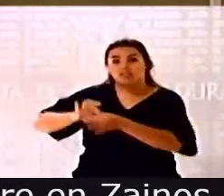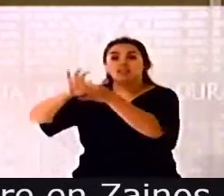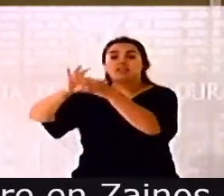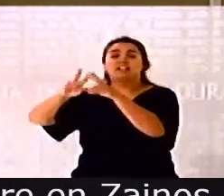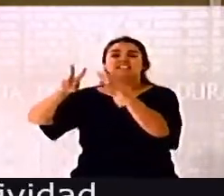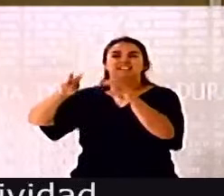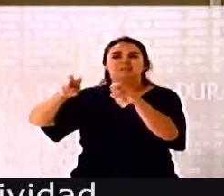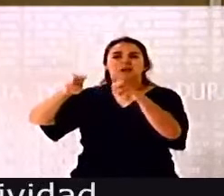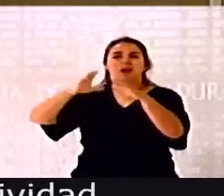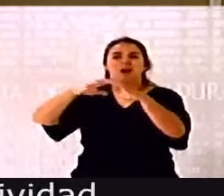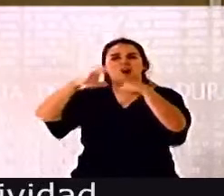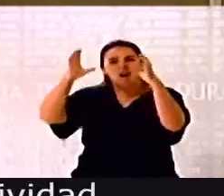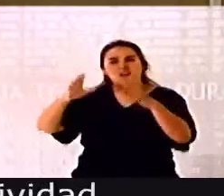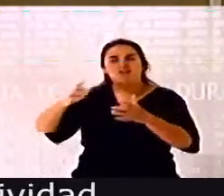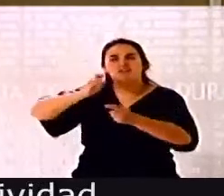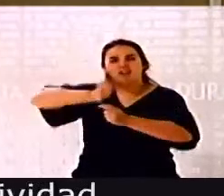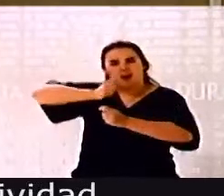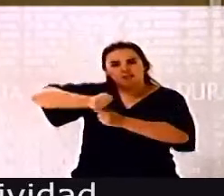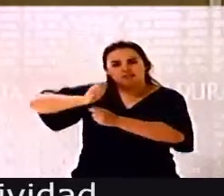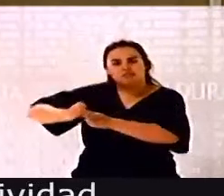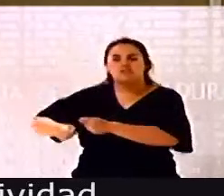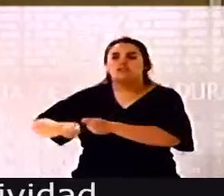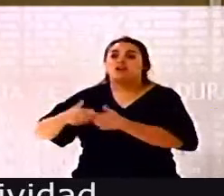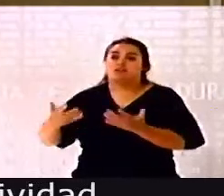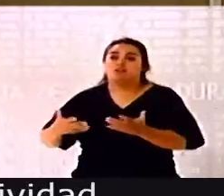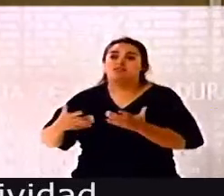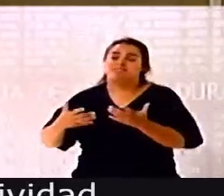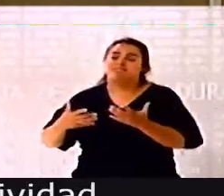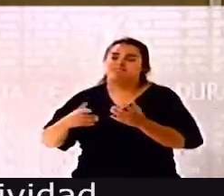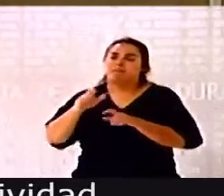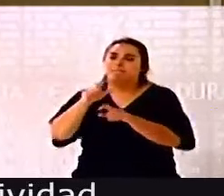carboneras y el porcentaje de pacientes con